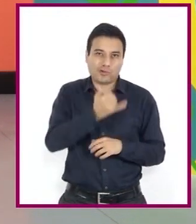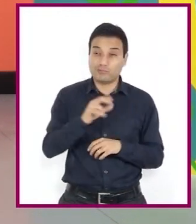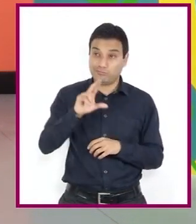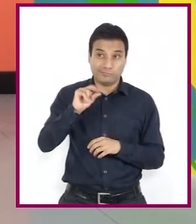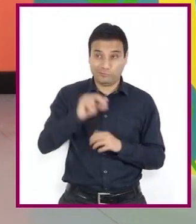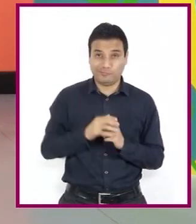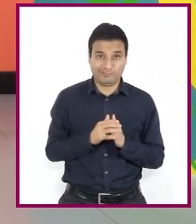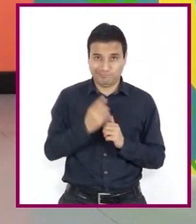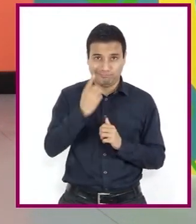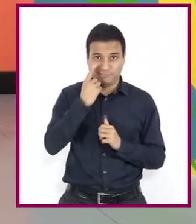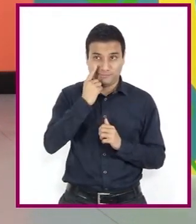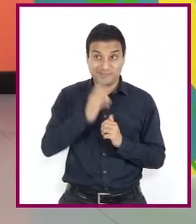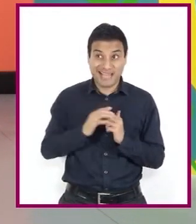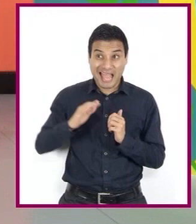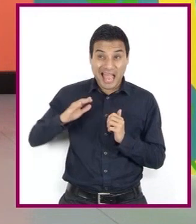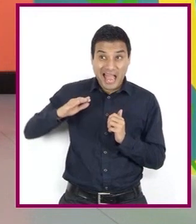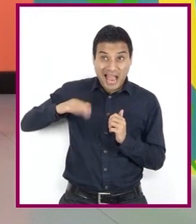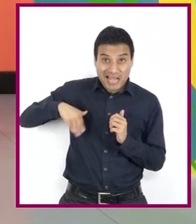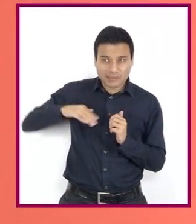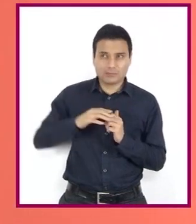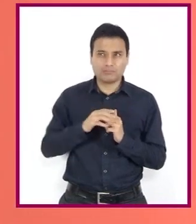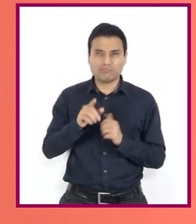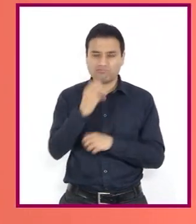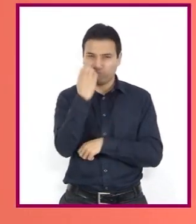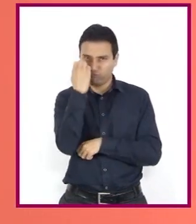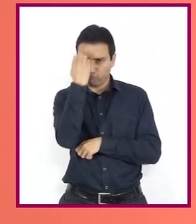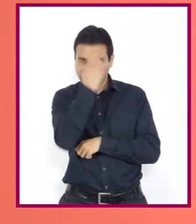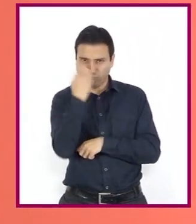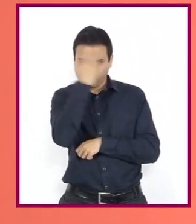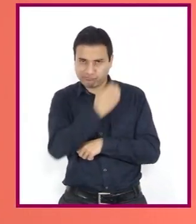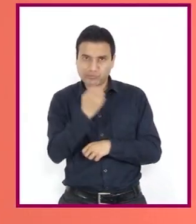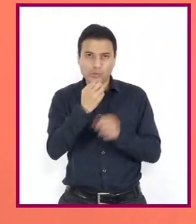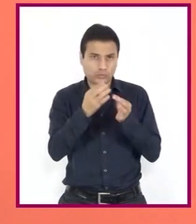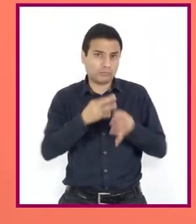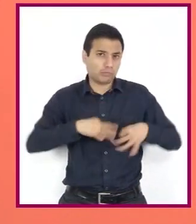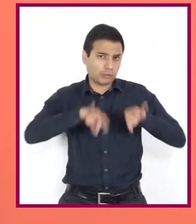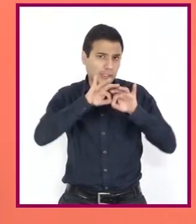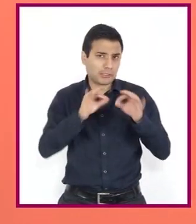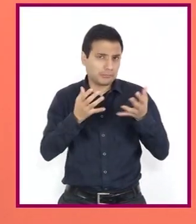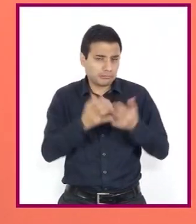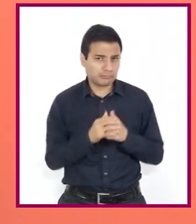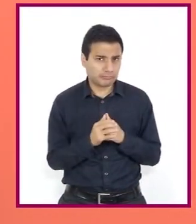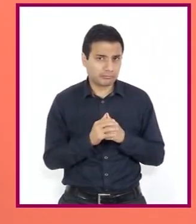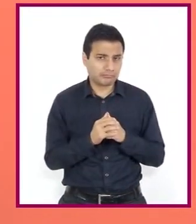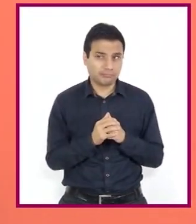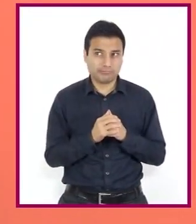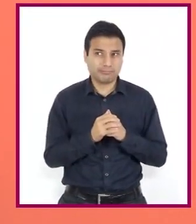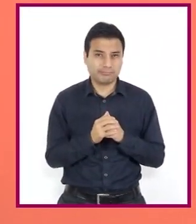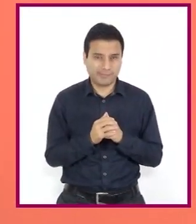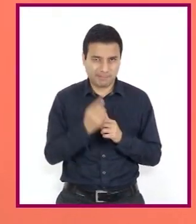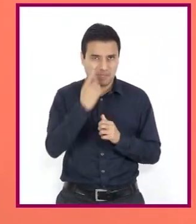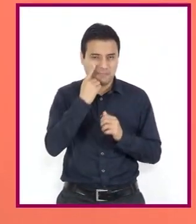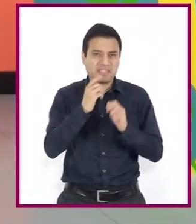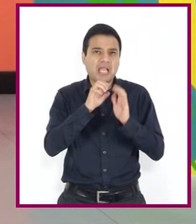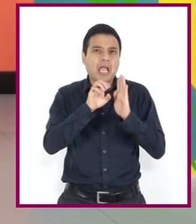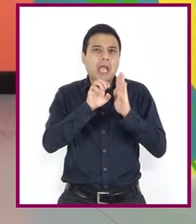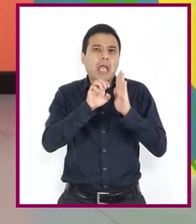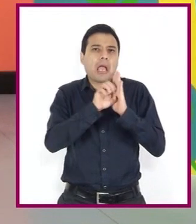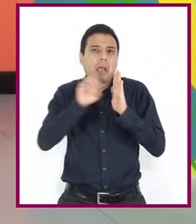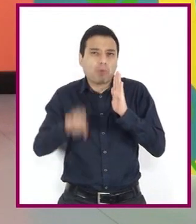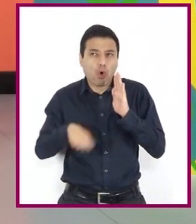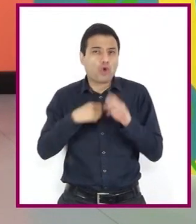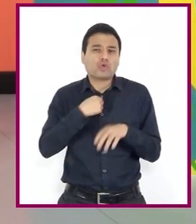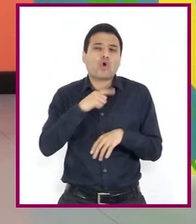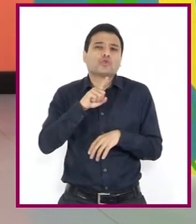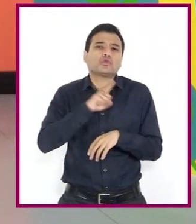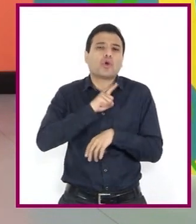que acabamos de realizar es una observación muy importante. Si se dio cuenta, no nos limitamos a ver,